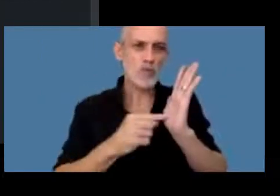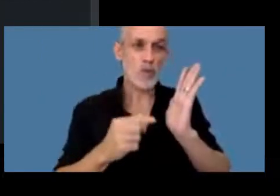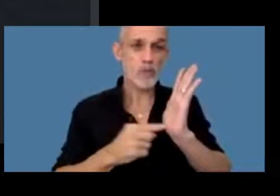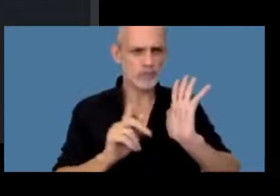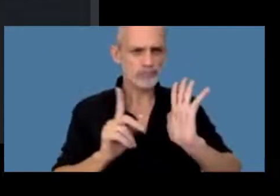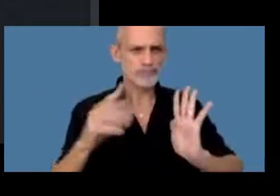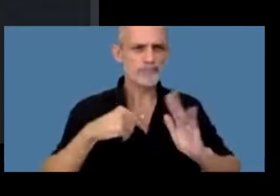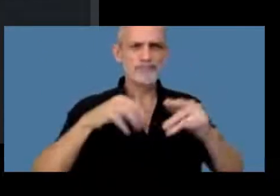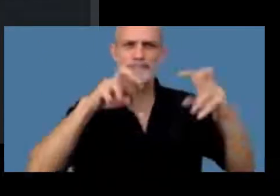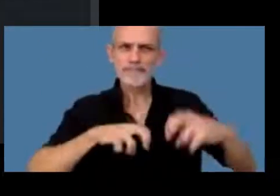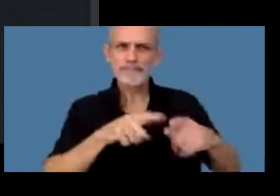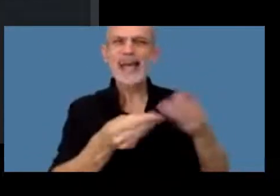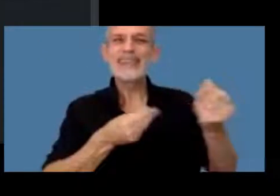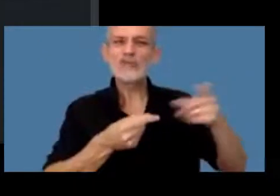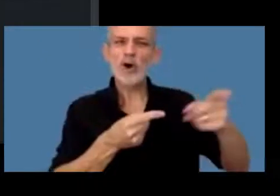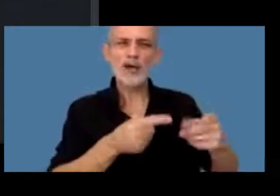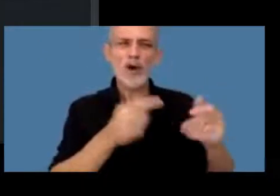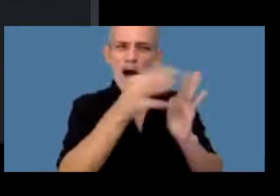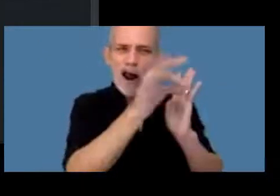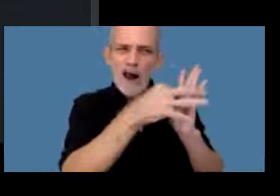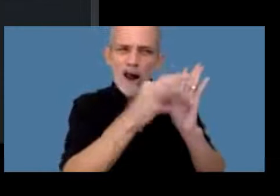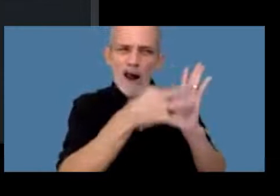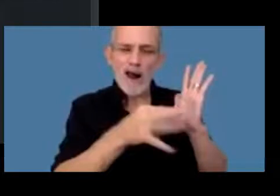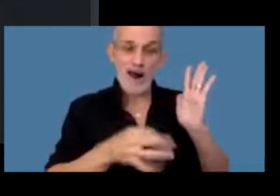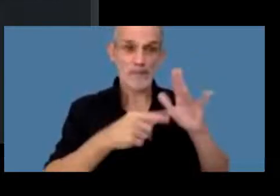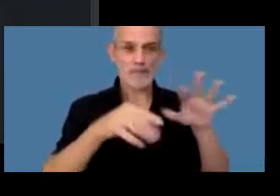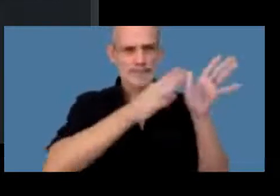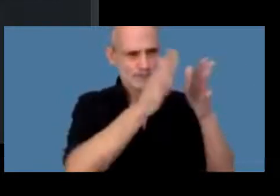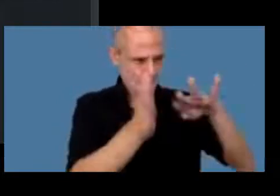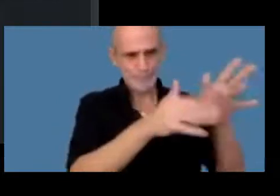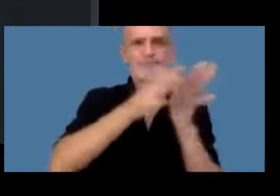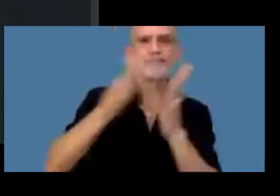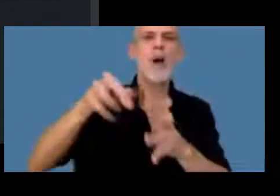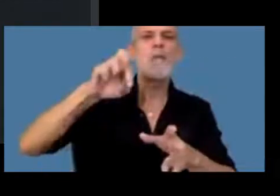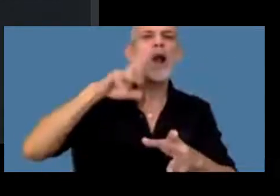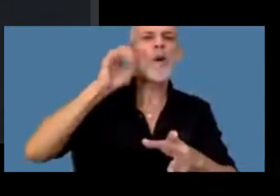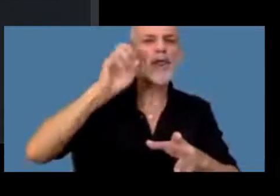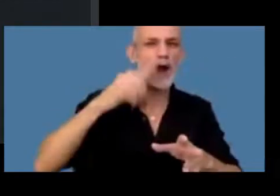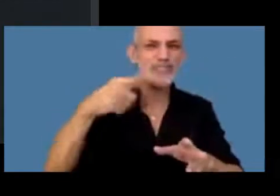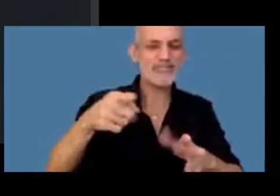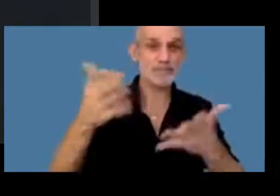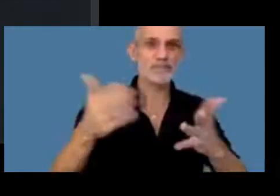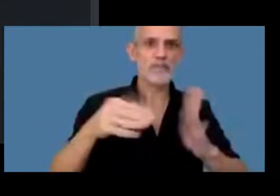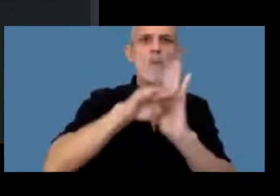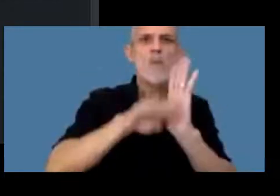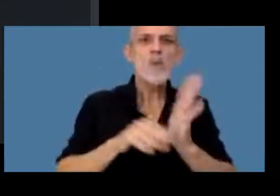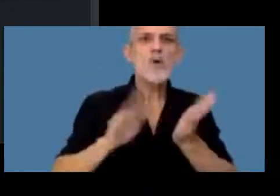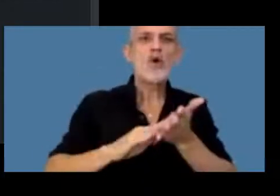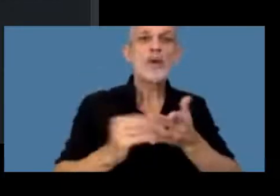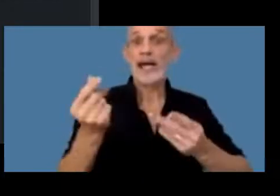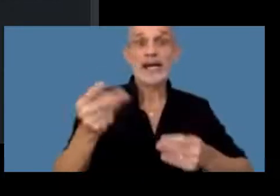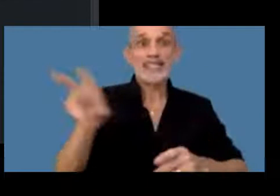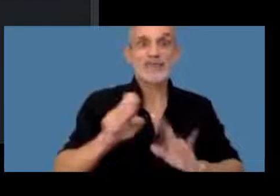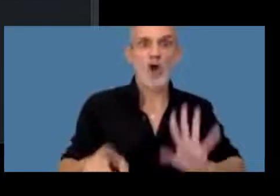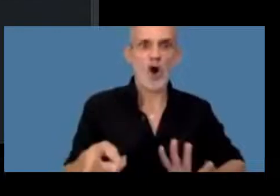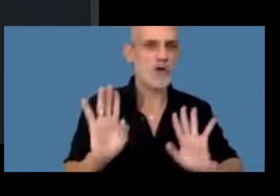tesorero a ver si los cumple. El área de proveedores tiene que ver, uno, que cumplan con todos los regímenes de retención. Hay muchas